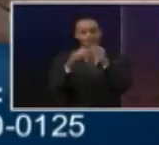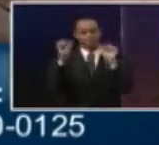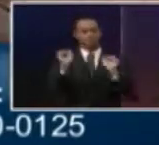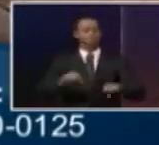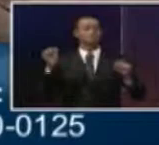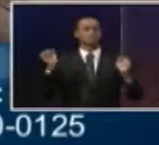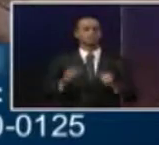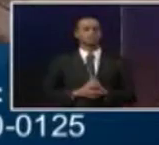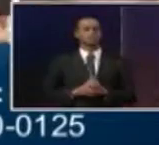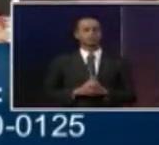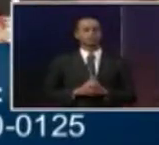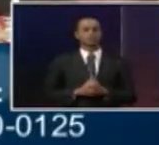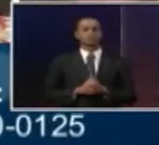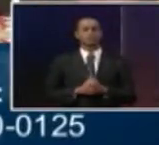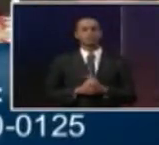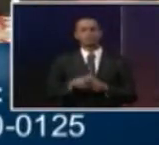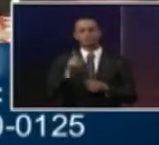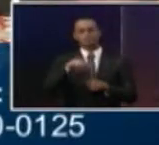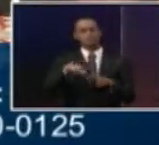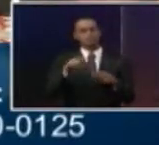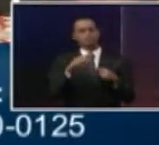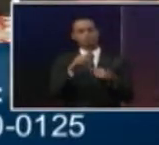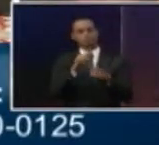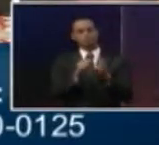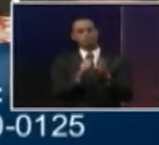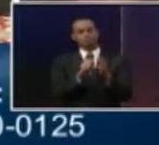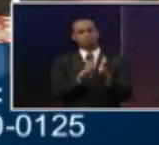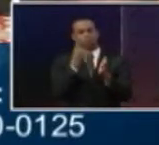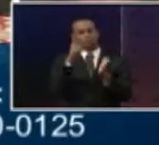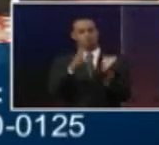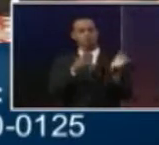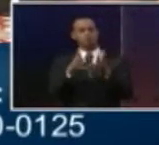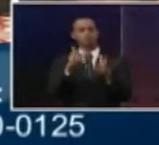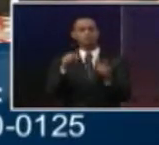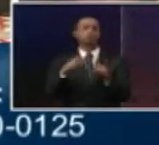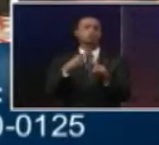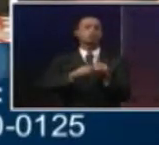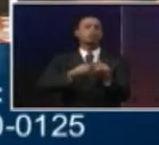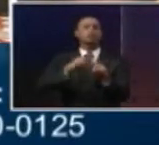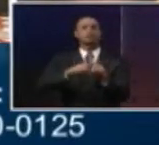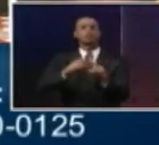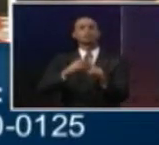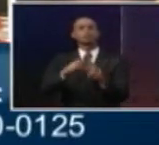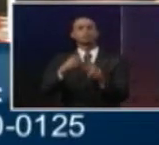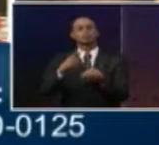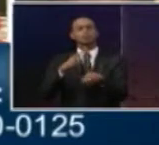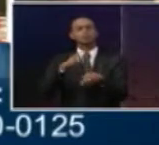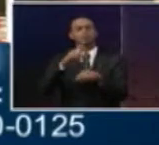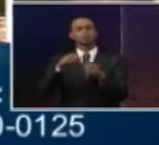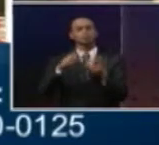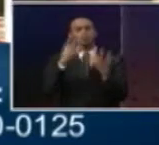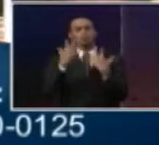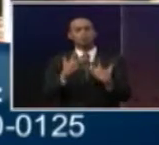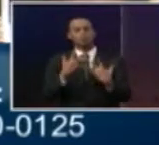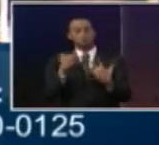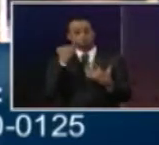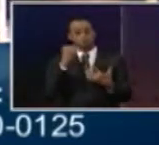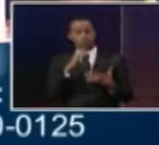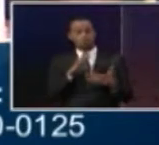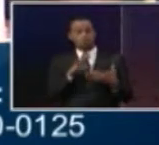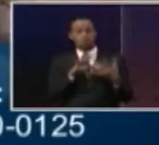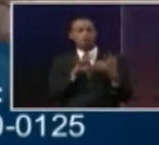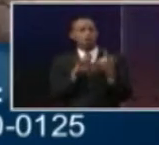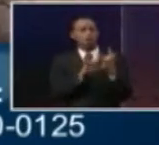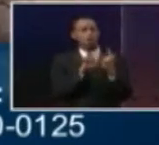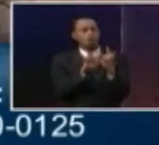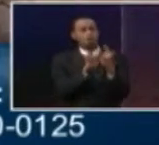Manuel. Sí. ¿Y qué tiempo se debe dar esa pareja para volver a hablar? Claro, unos meses, donde se supere el duelo, si se dejaron con algún interés. O